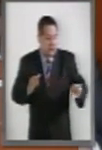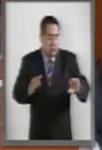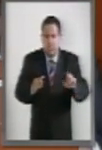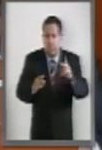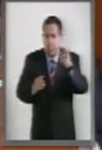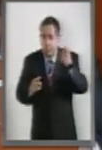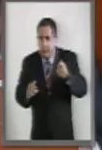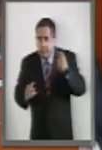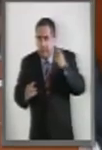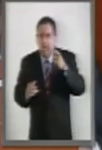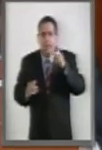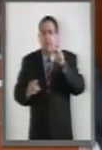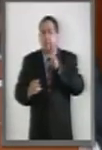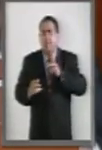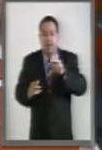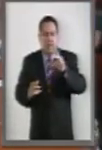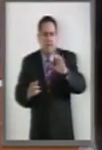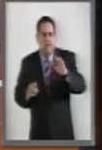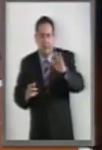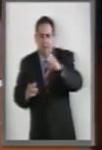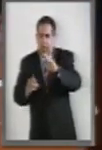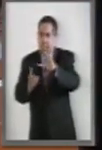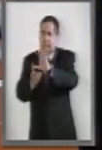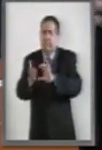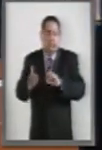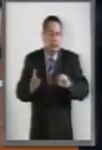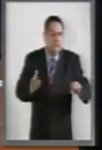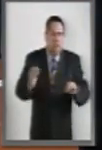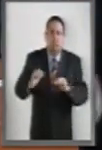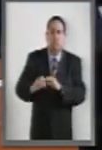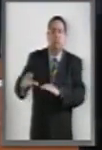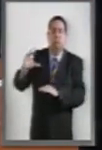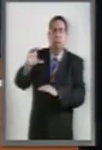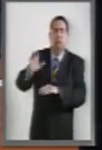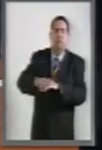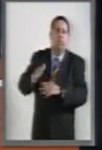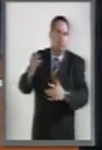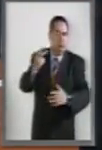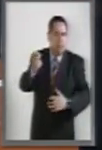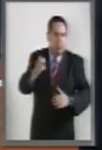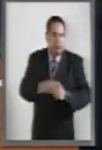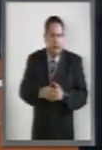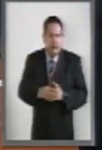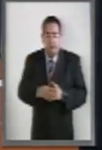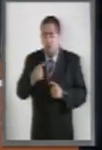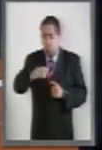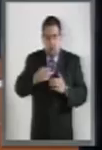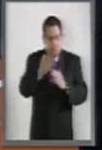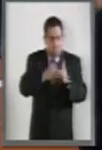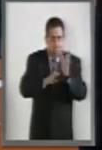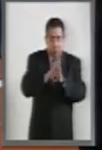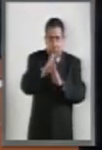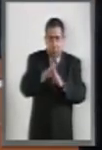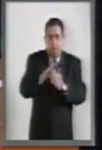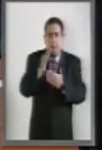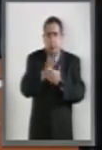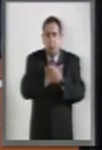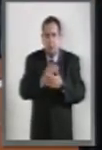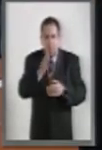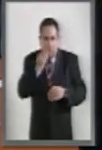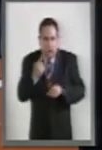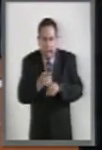y de CFE. Y 1.7 puntos porcentuales se explica porque hemos tenido un crecimiento menor al que hubiésemos